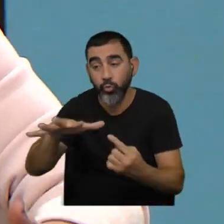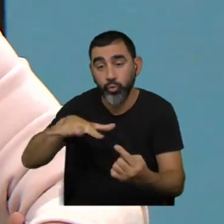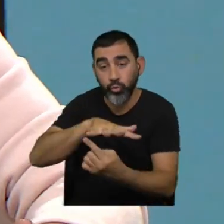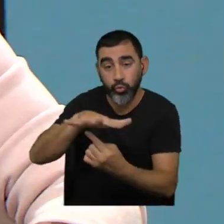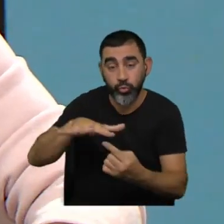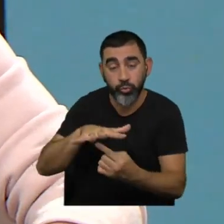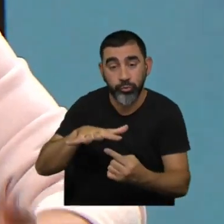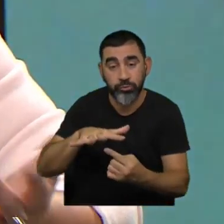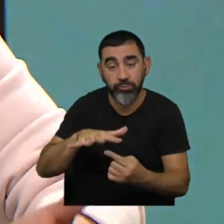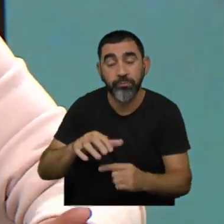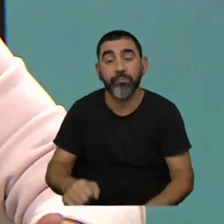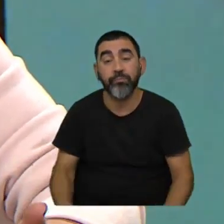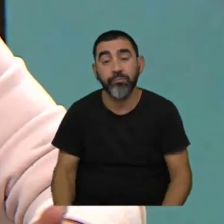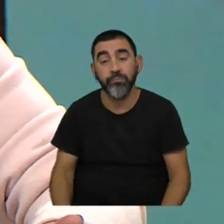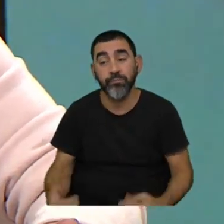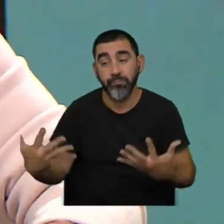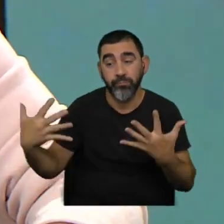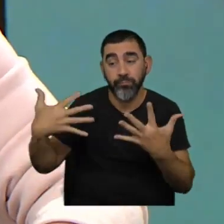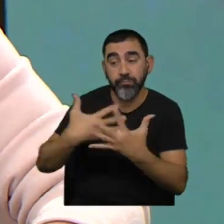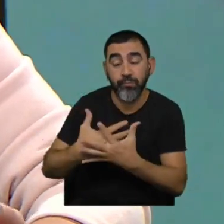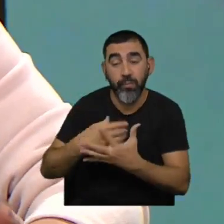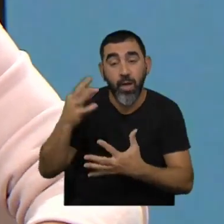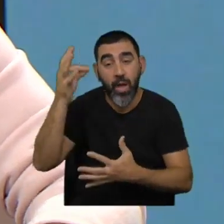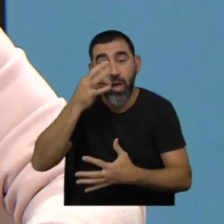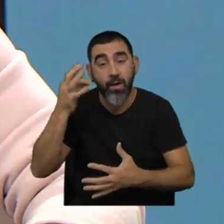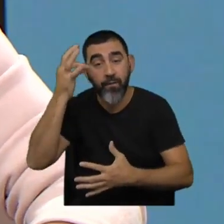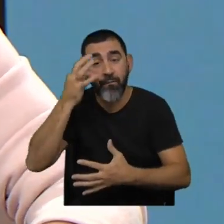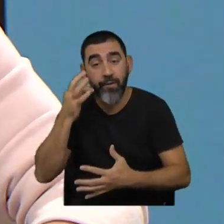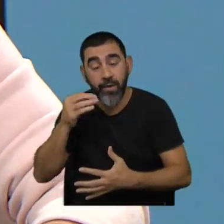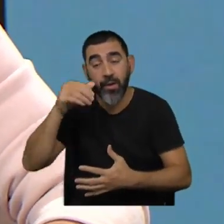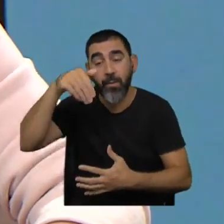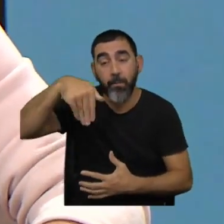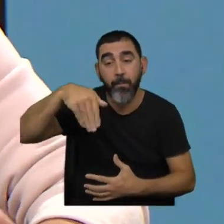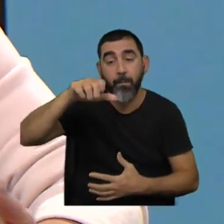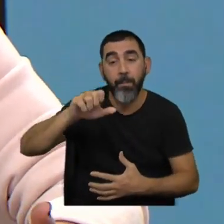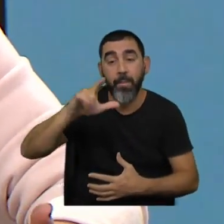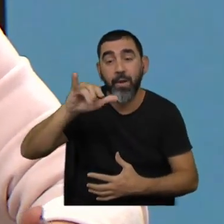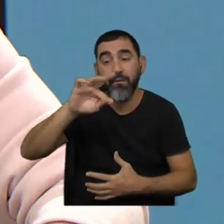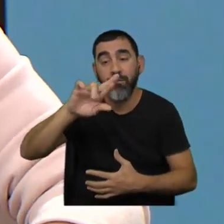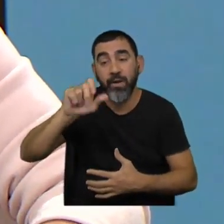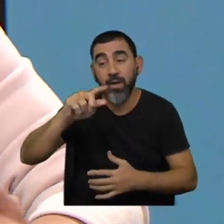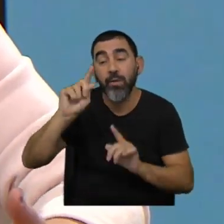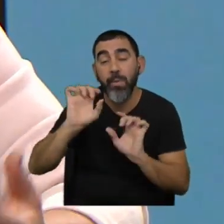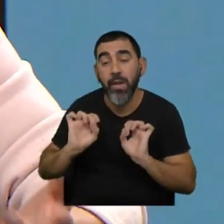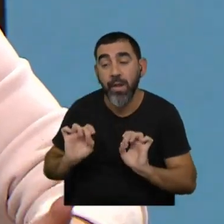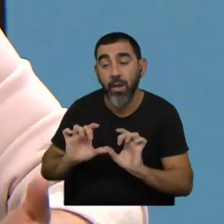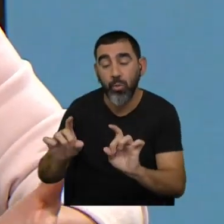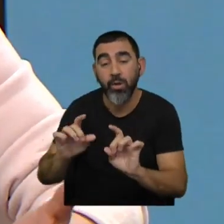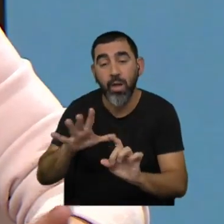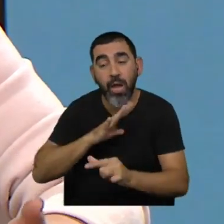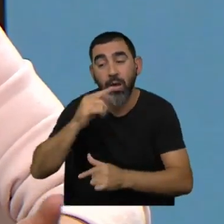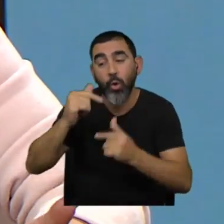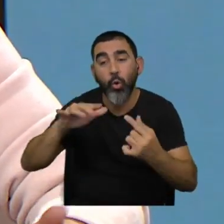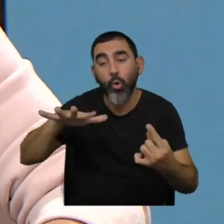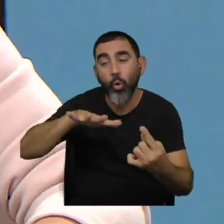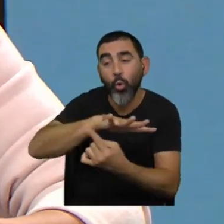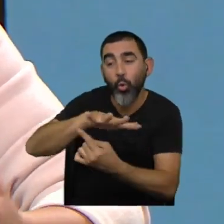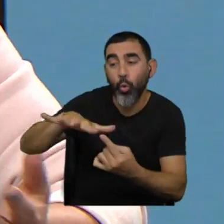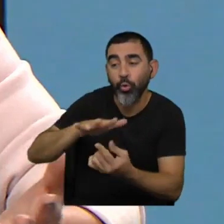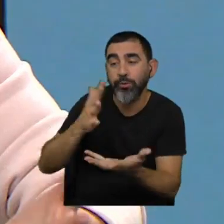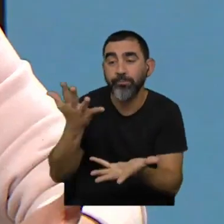se estén afectando las poblaciones de abejas melíferas y también las abejas nativas nos dice que hay factores en el ambiente que